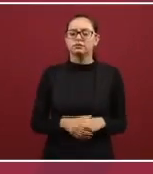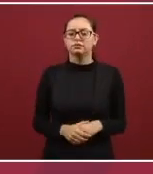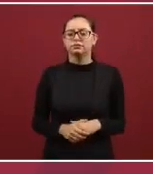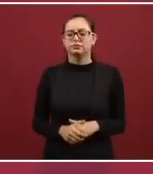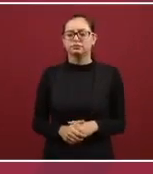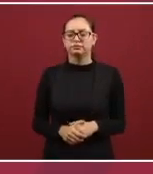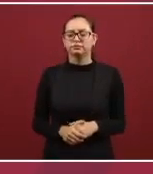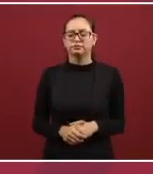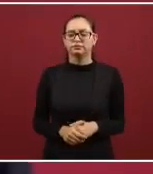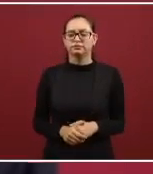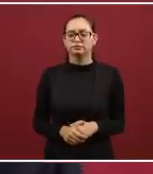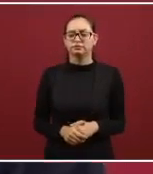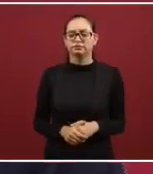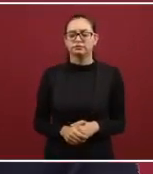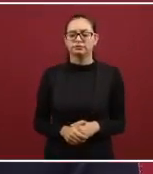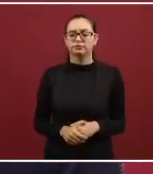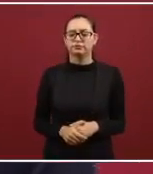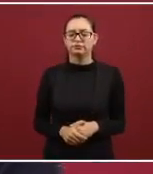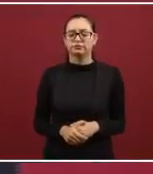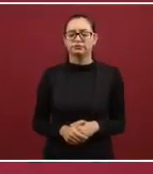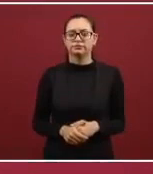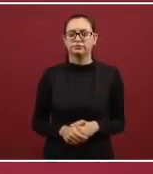Ya se